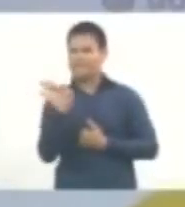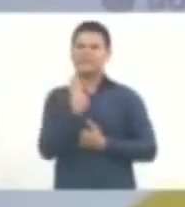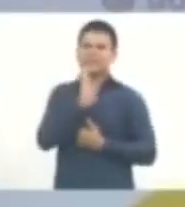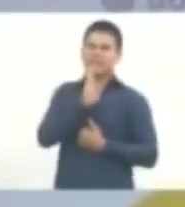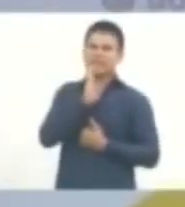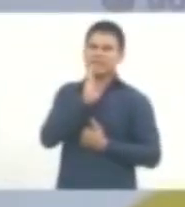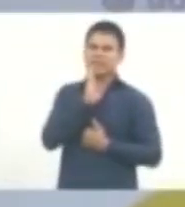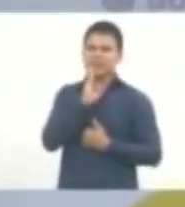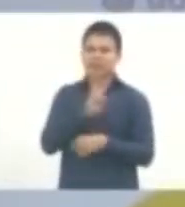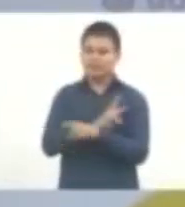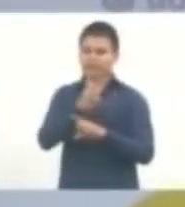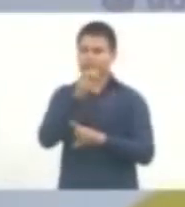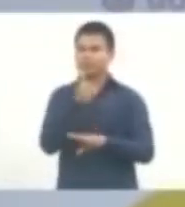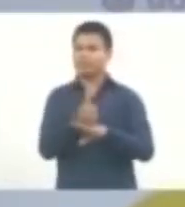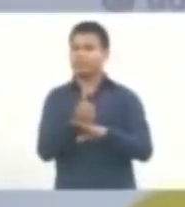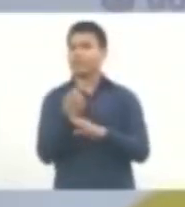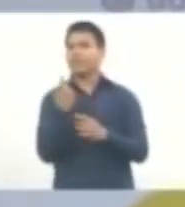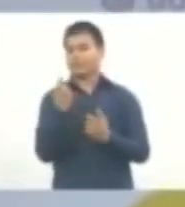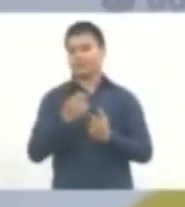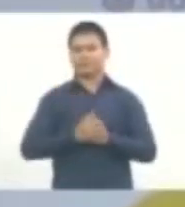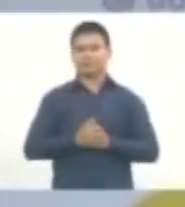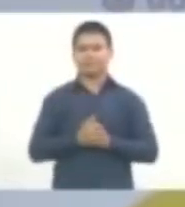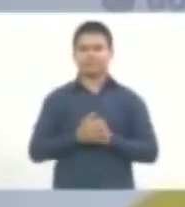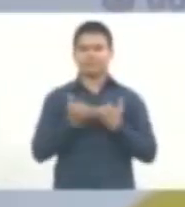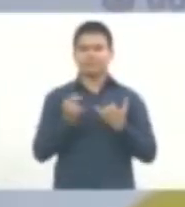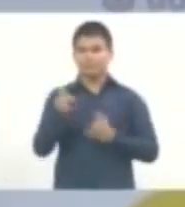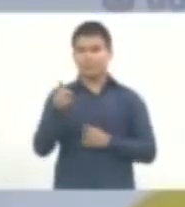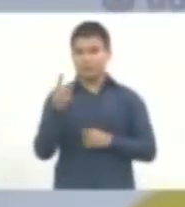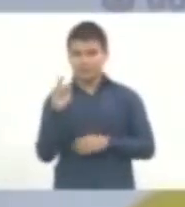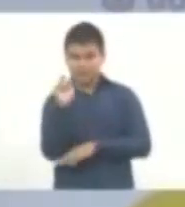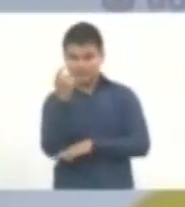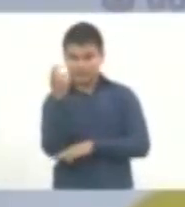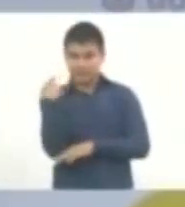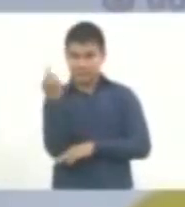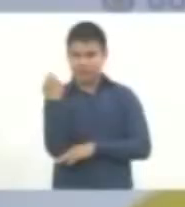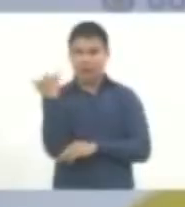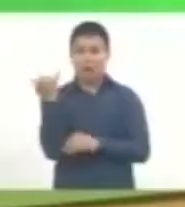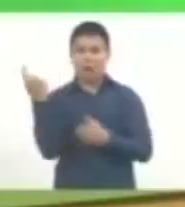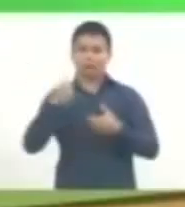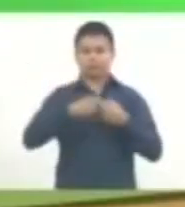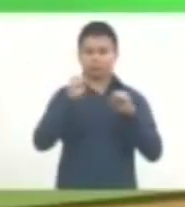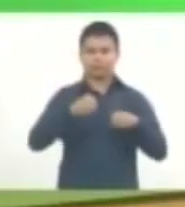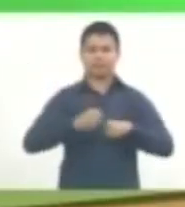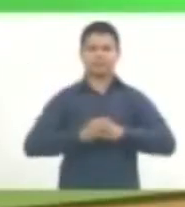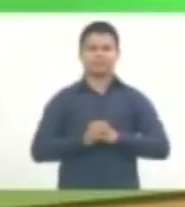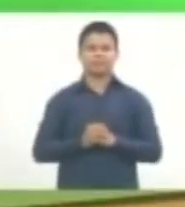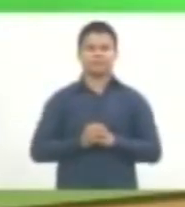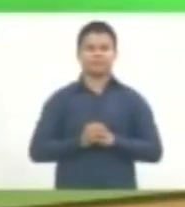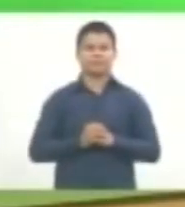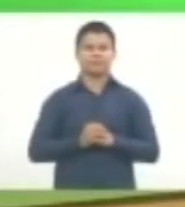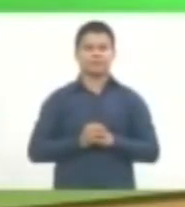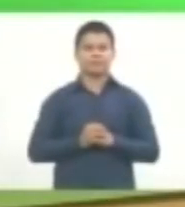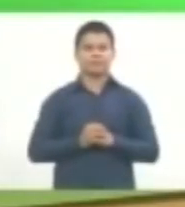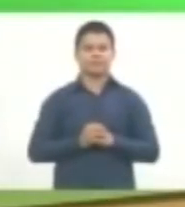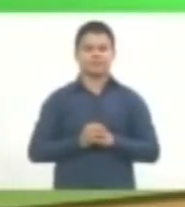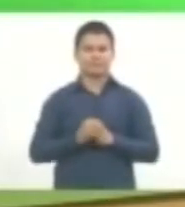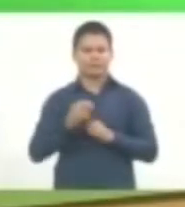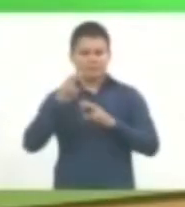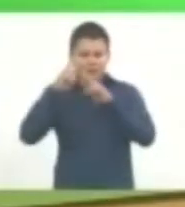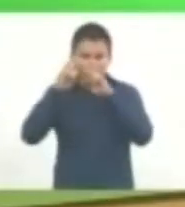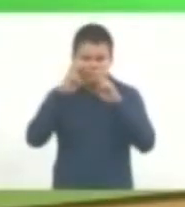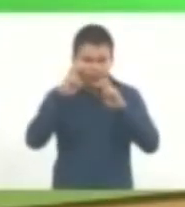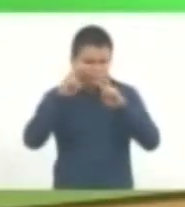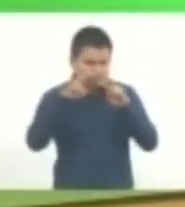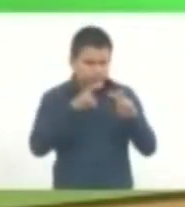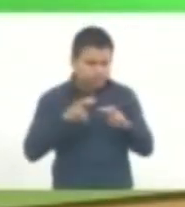Óscar Naranjo, exdirector de la Policía General, está postulado para este cargo. Y tras la auditoría realizada por la